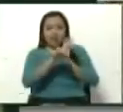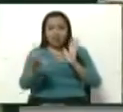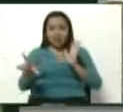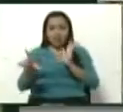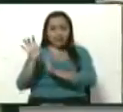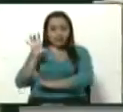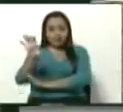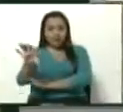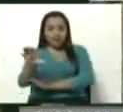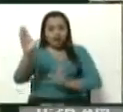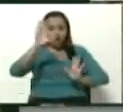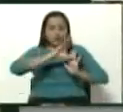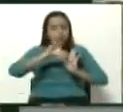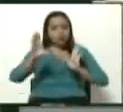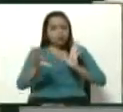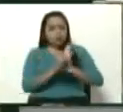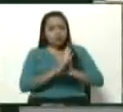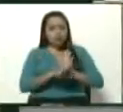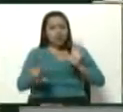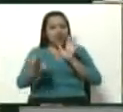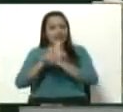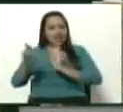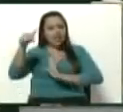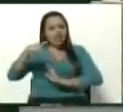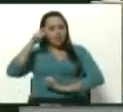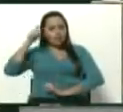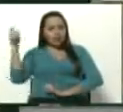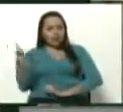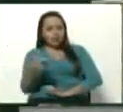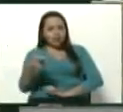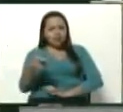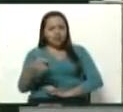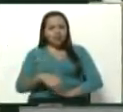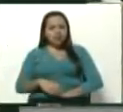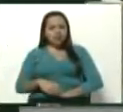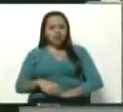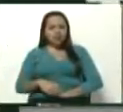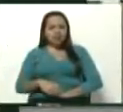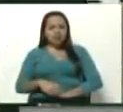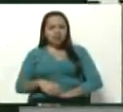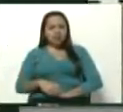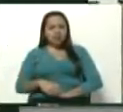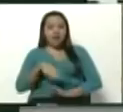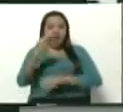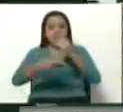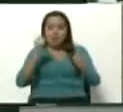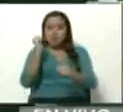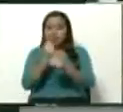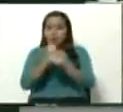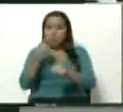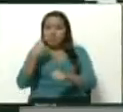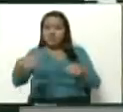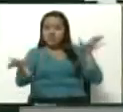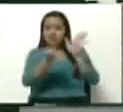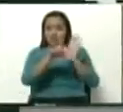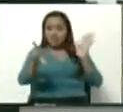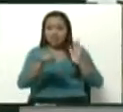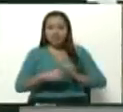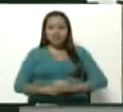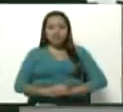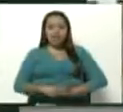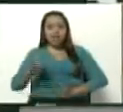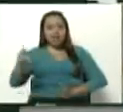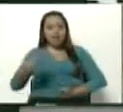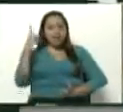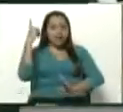República, la Constitución y las leyes del Estado? ¿Someter sus actos a lo establecido en el ordenamiento legal y los